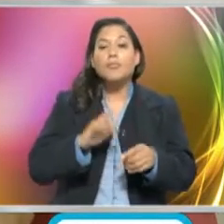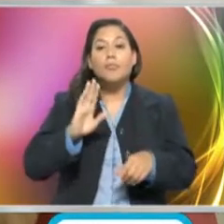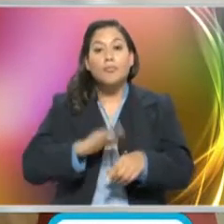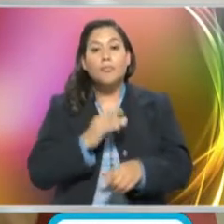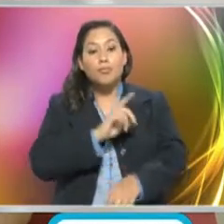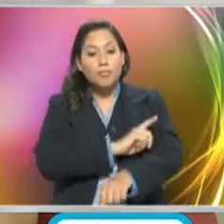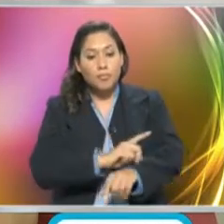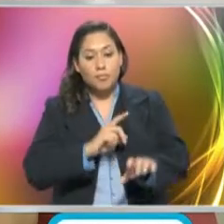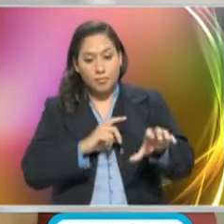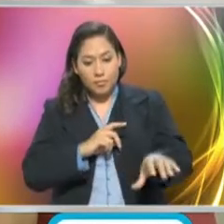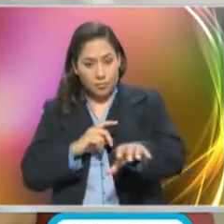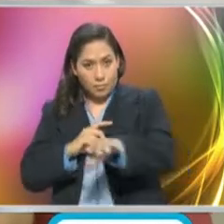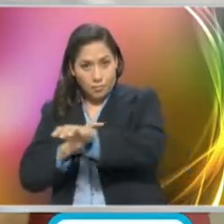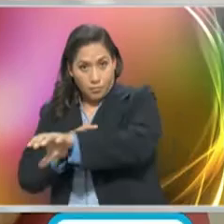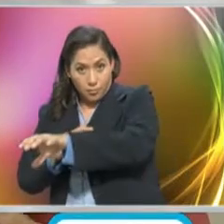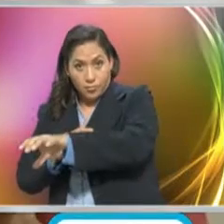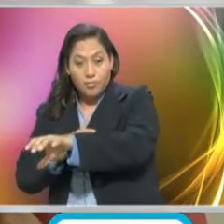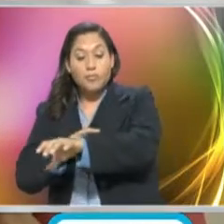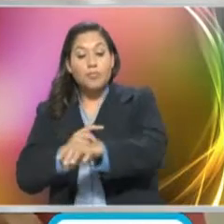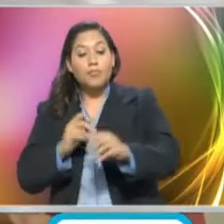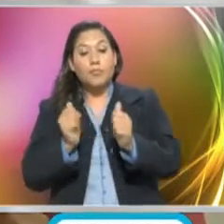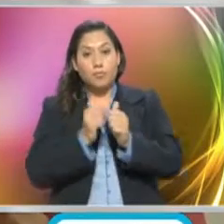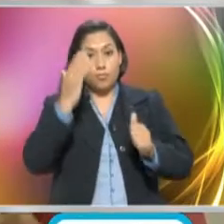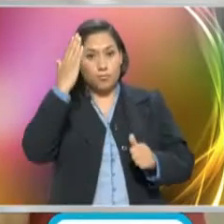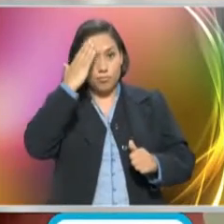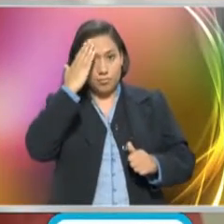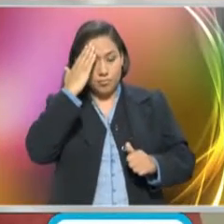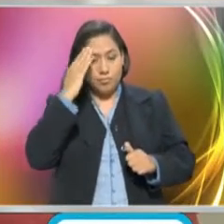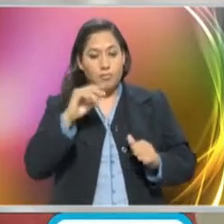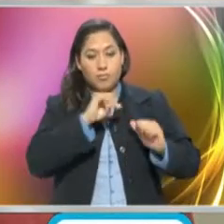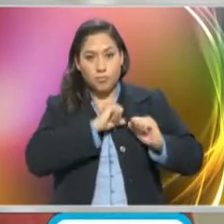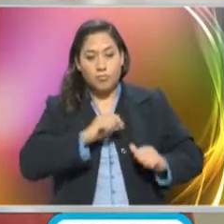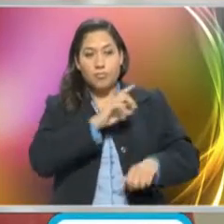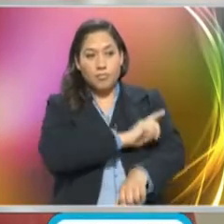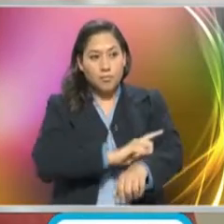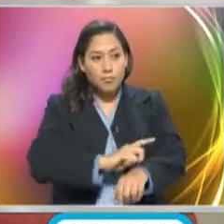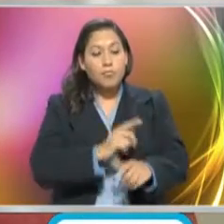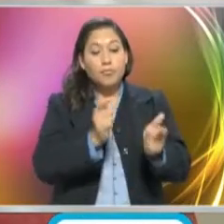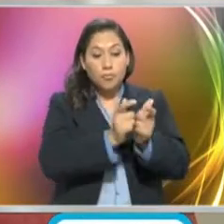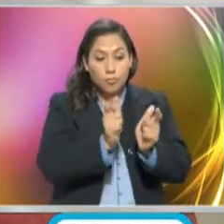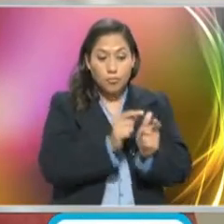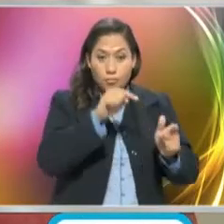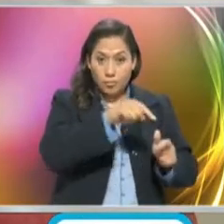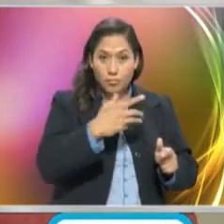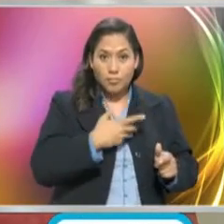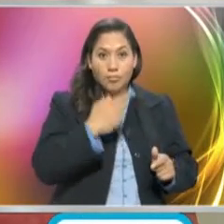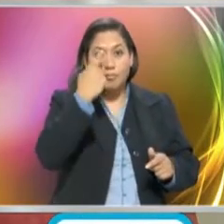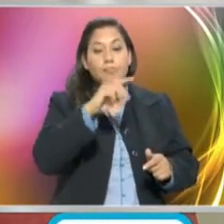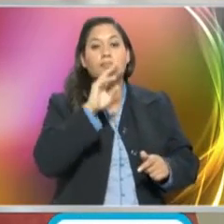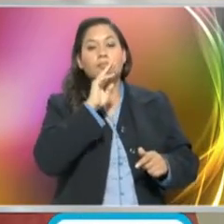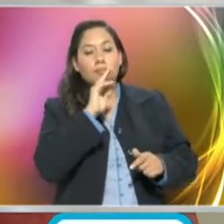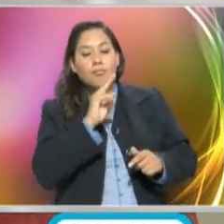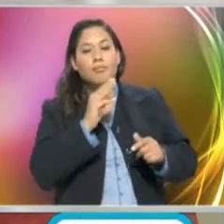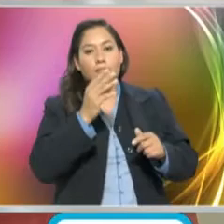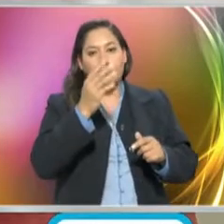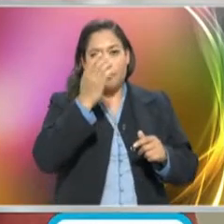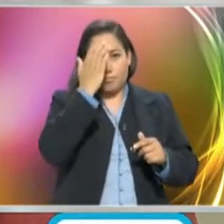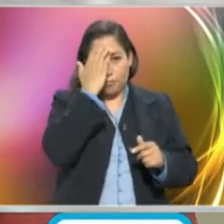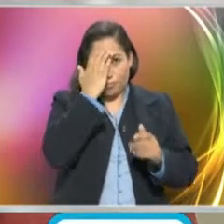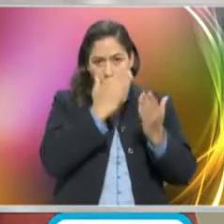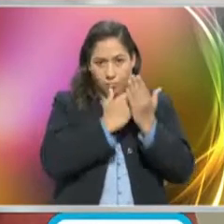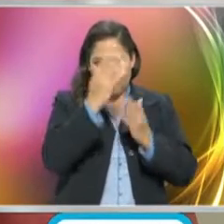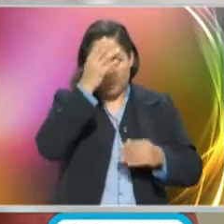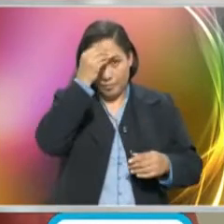por delegación, con líderes delegacionales. En cada delegación hacemos grupos para que se empoderen las mamis. Y